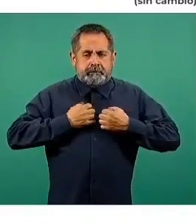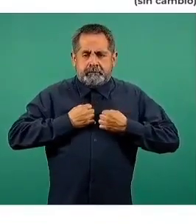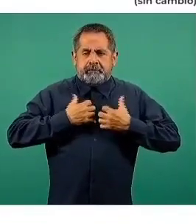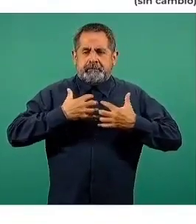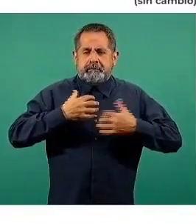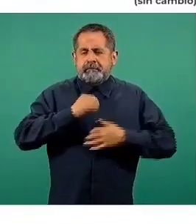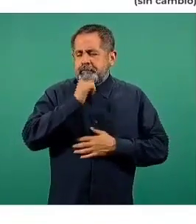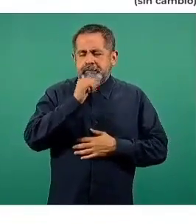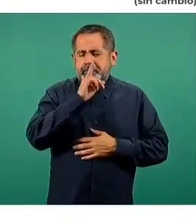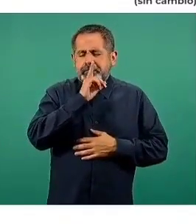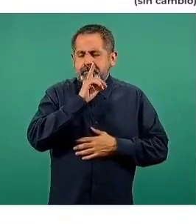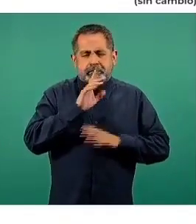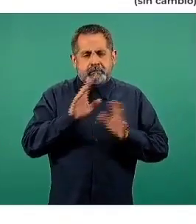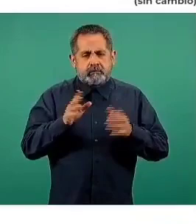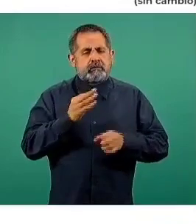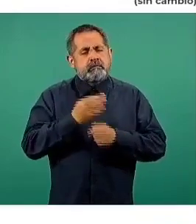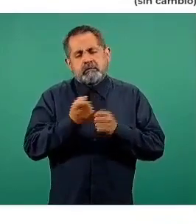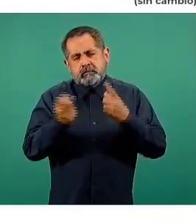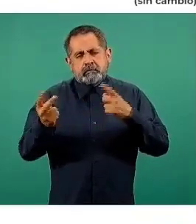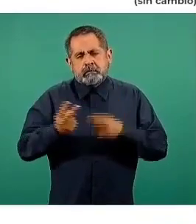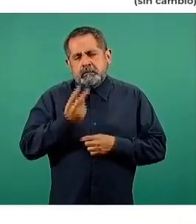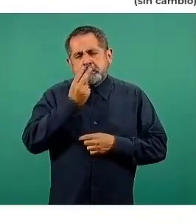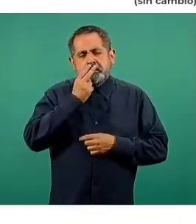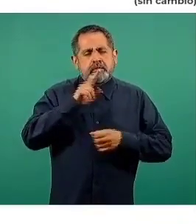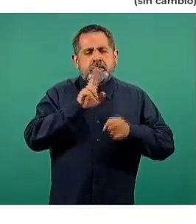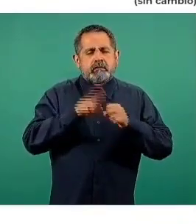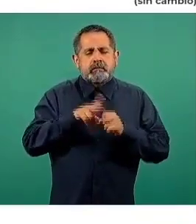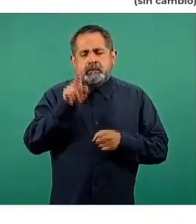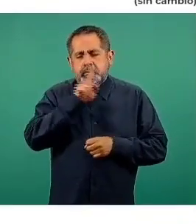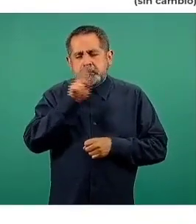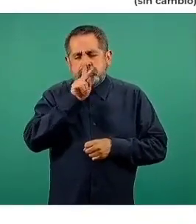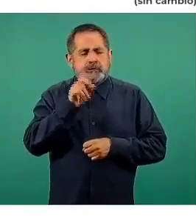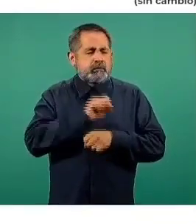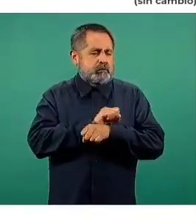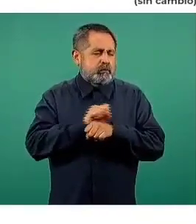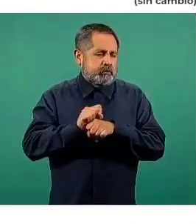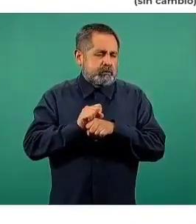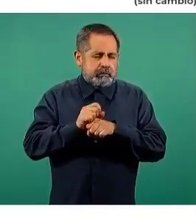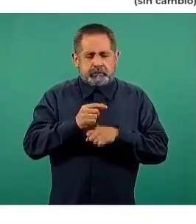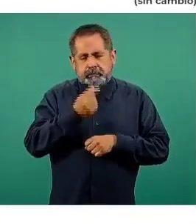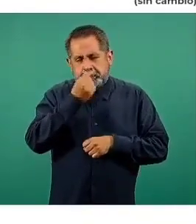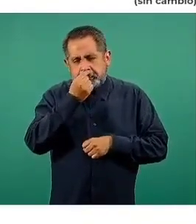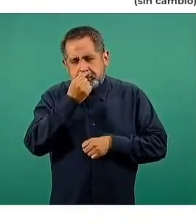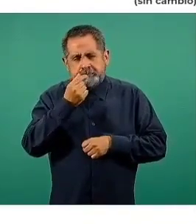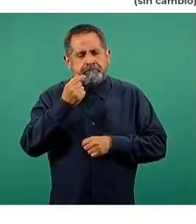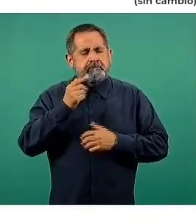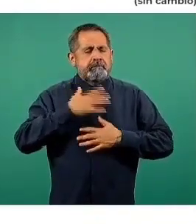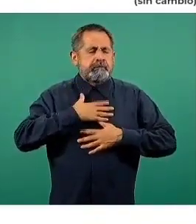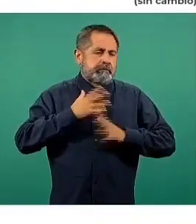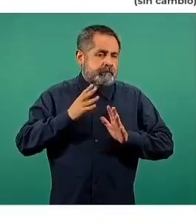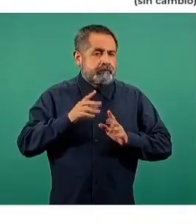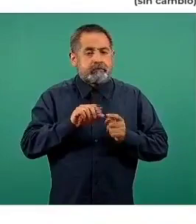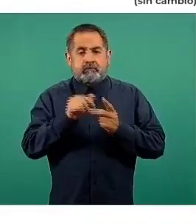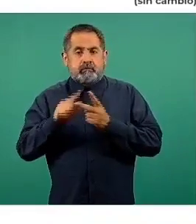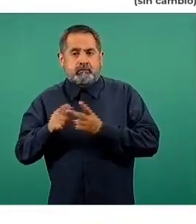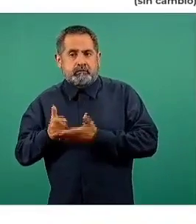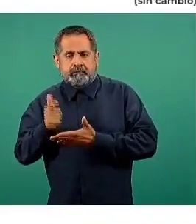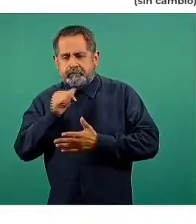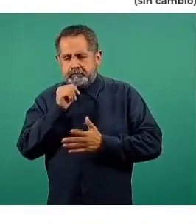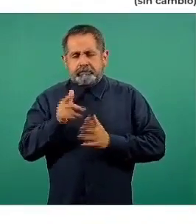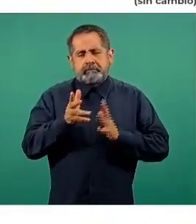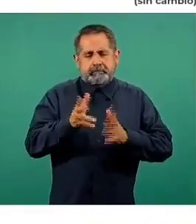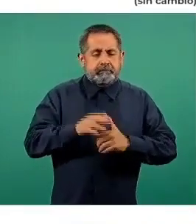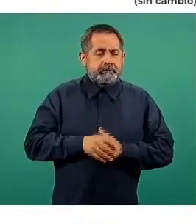algunos casos en modalidades de oxigenación no invasiva y en otros sin siquiera estos elementos, pero